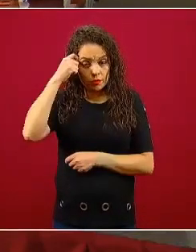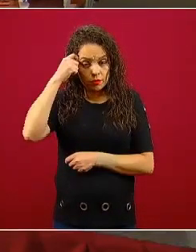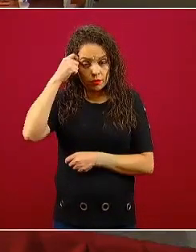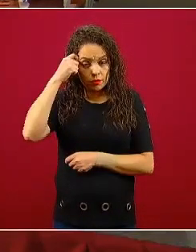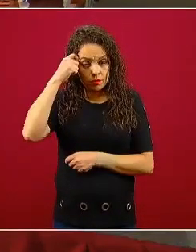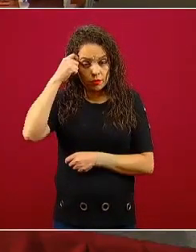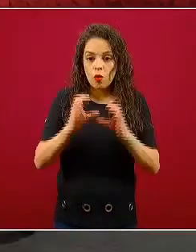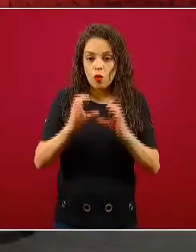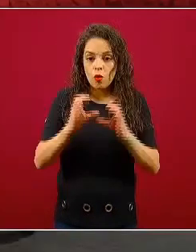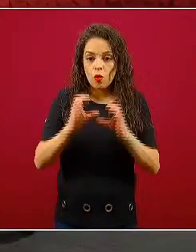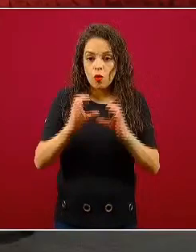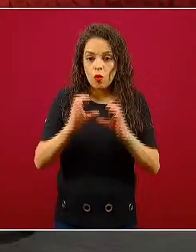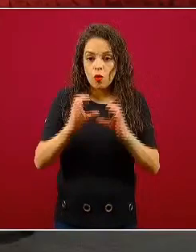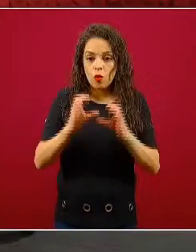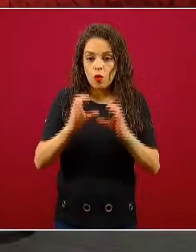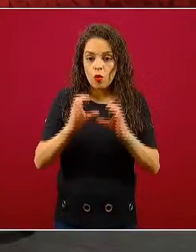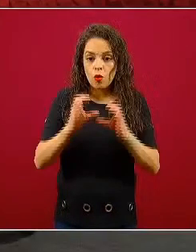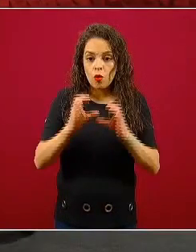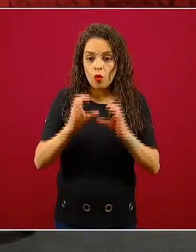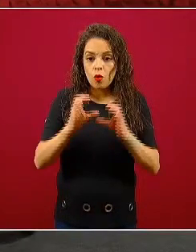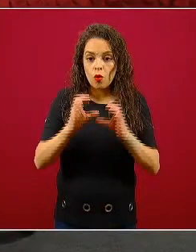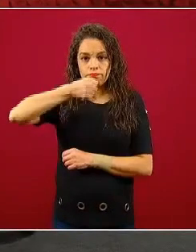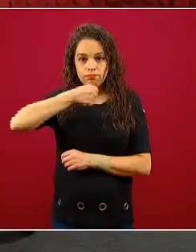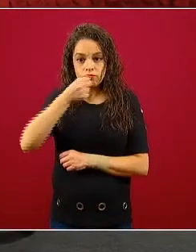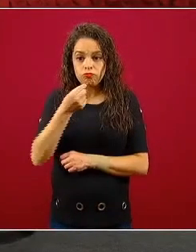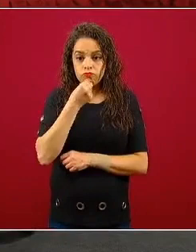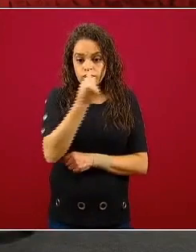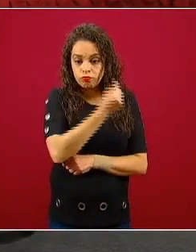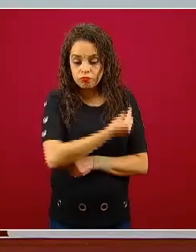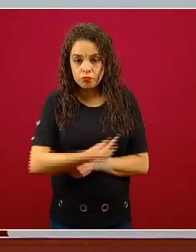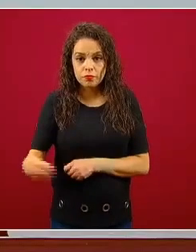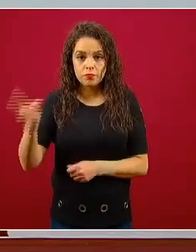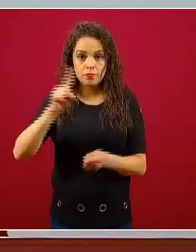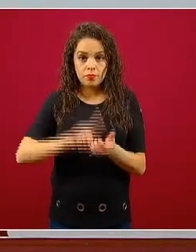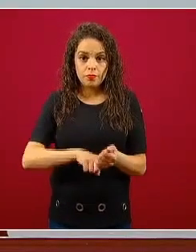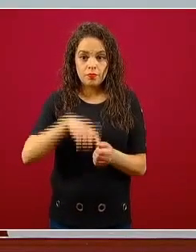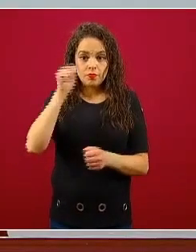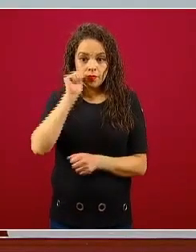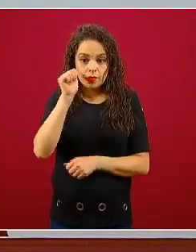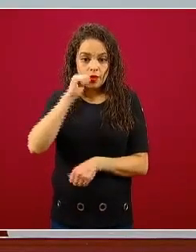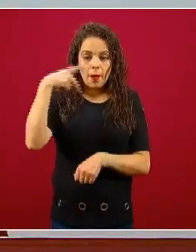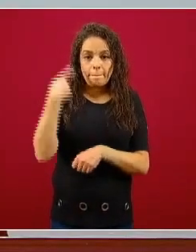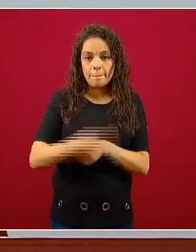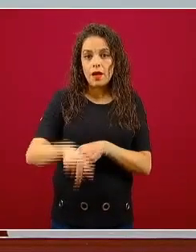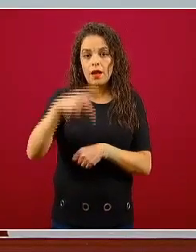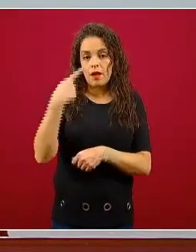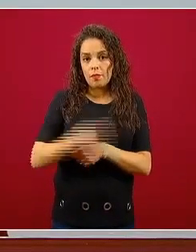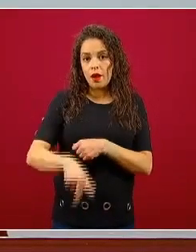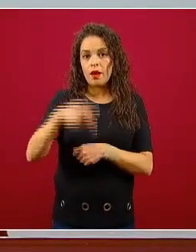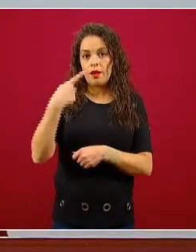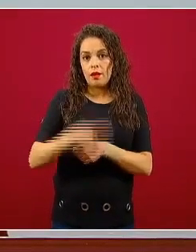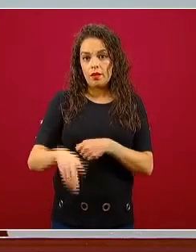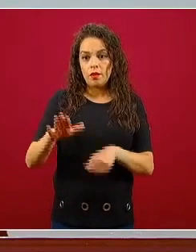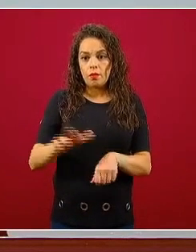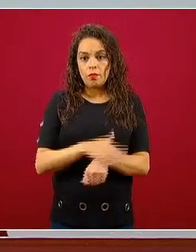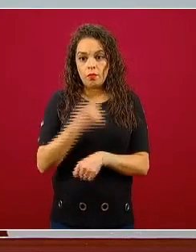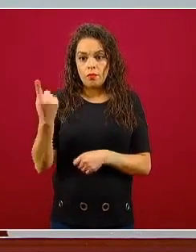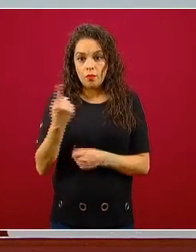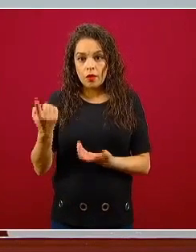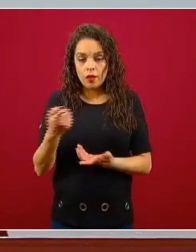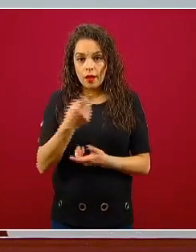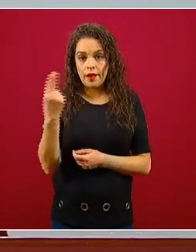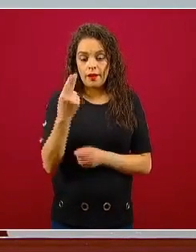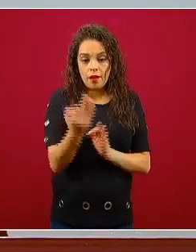mayores, niños, de los cuales corren riesgo todo el tiempo porque su trabajo demanda una